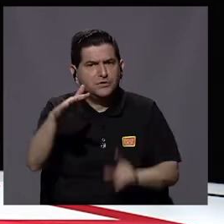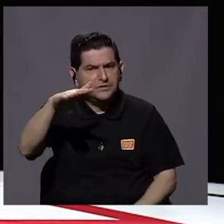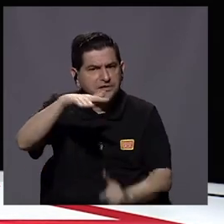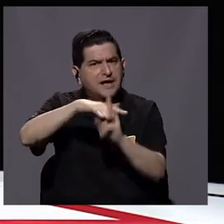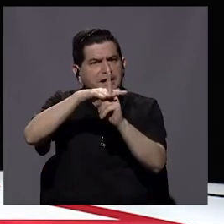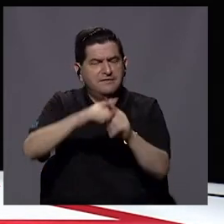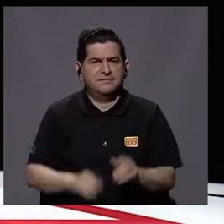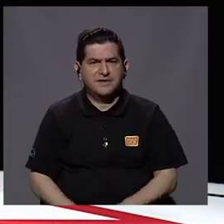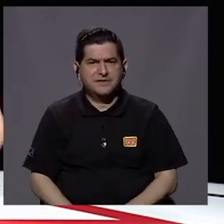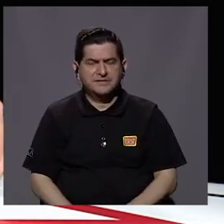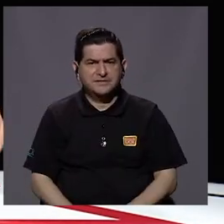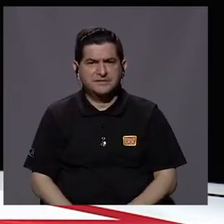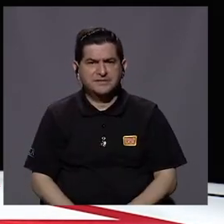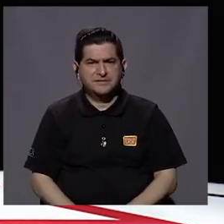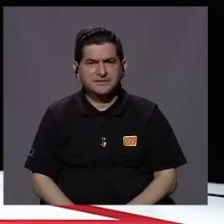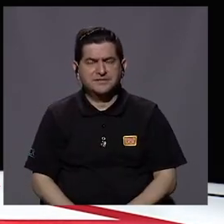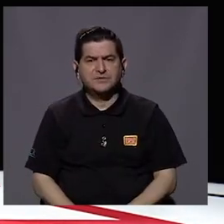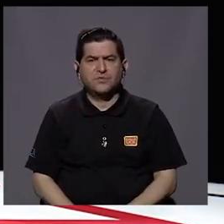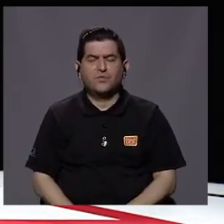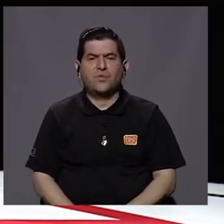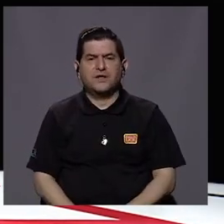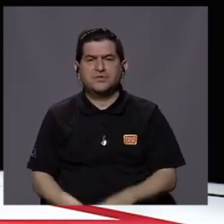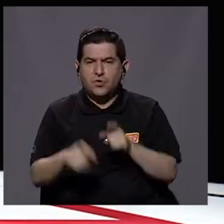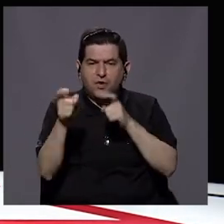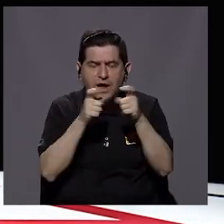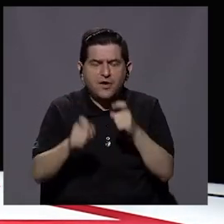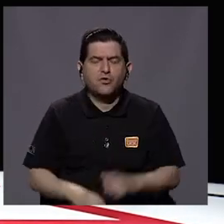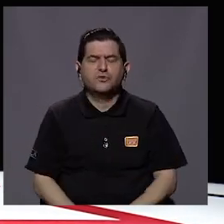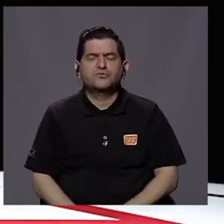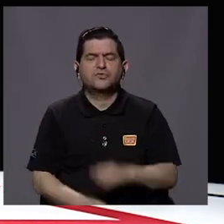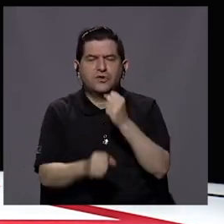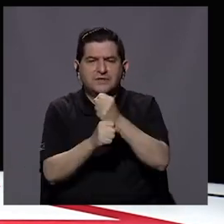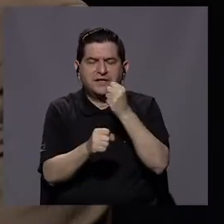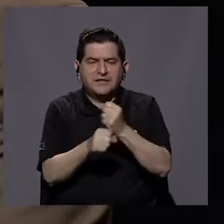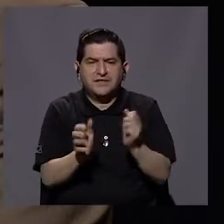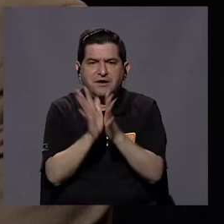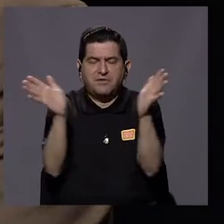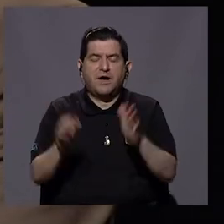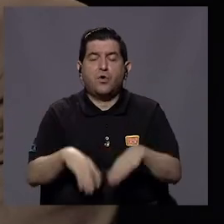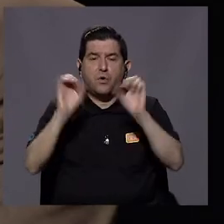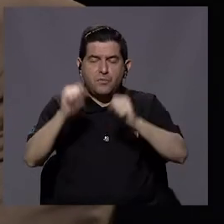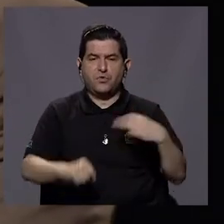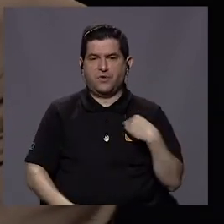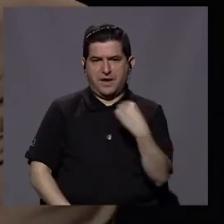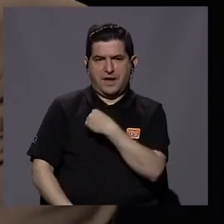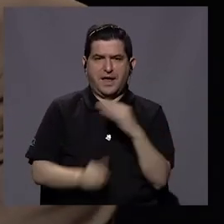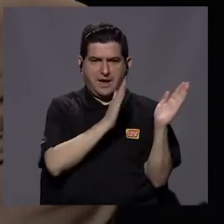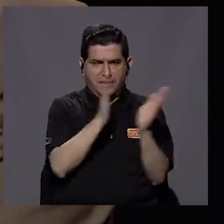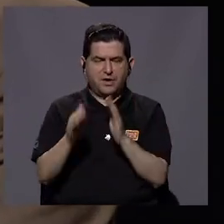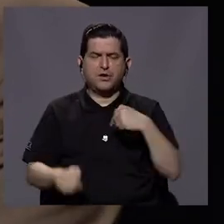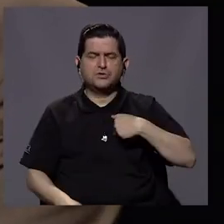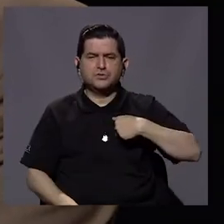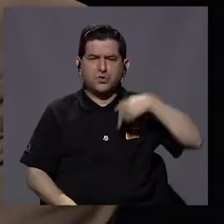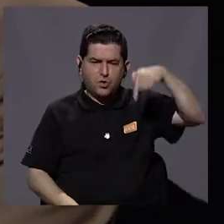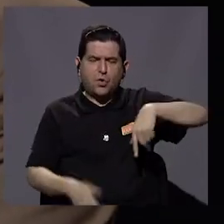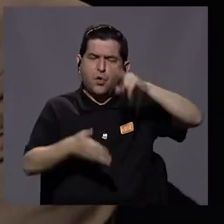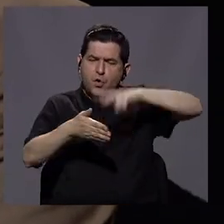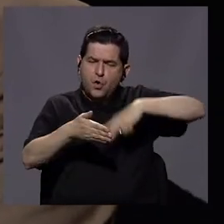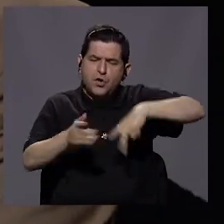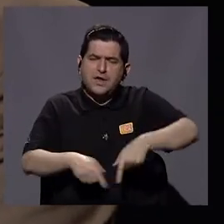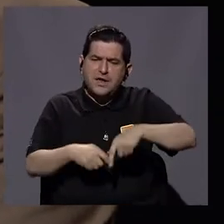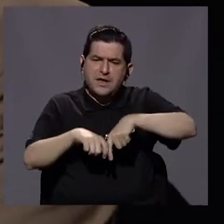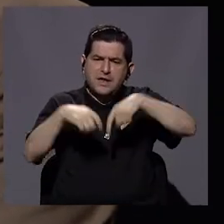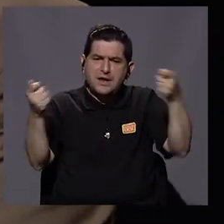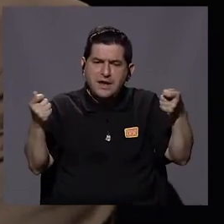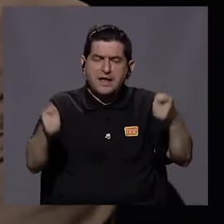cuando la rectoría del empleo público podría estar en planificación. De hecho, hoy leí en el periódico, en un periódico,